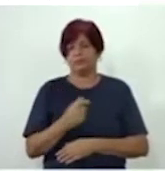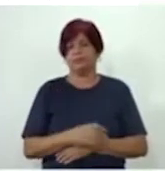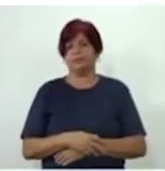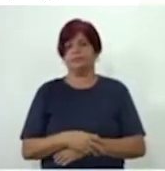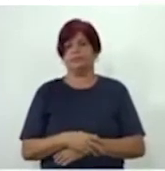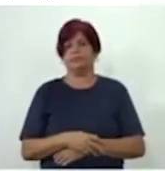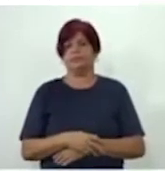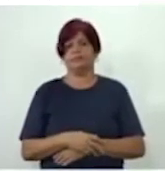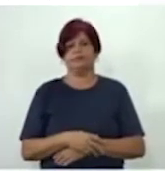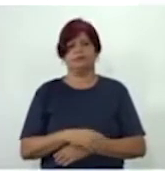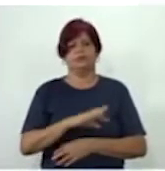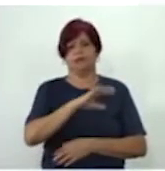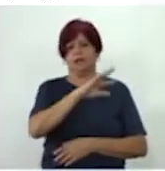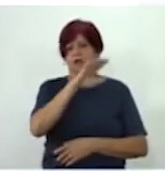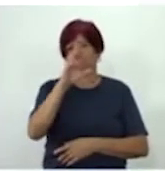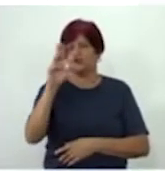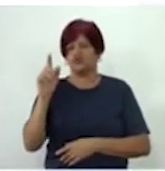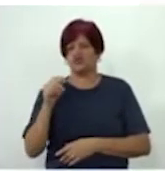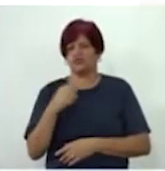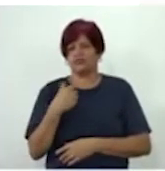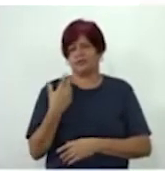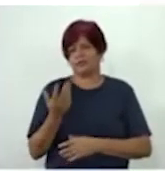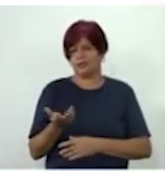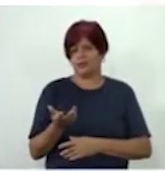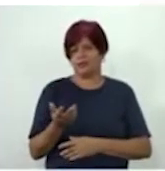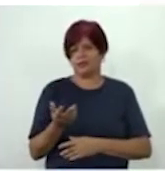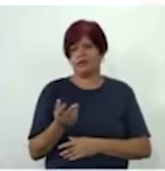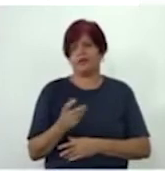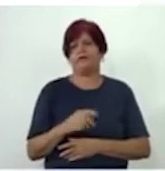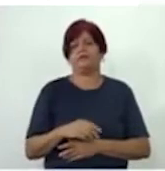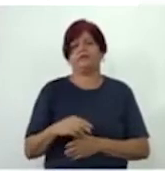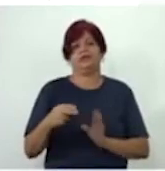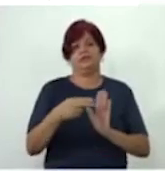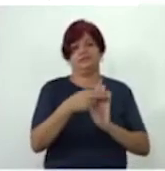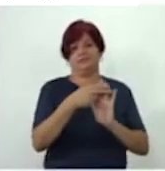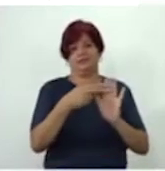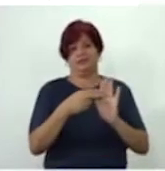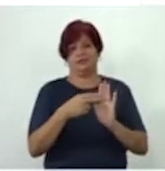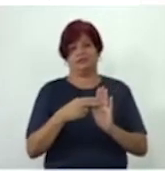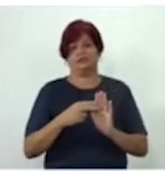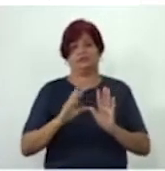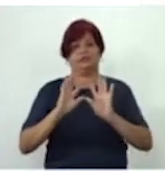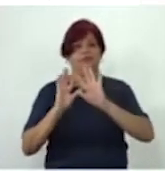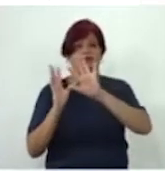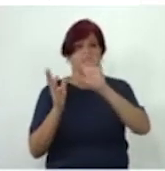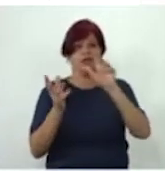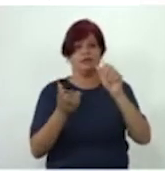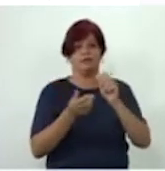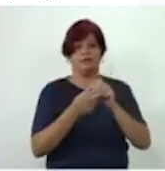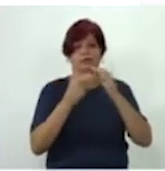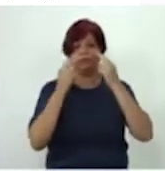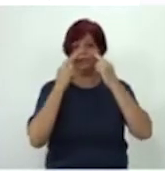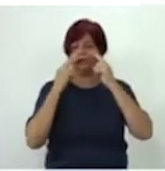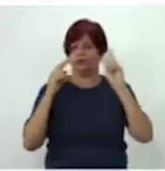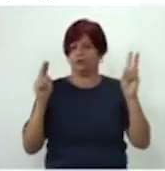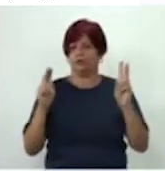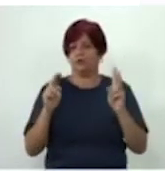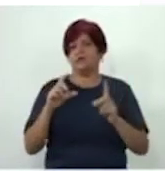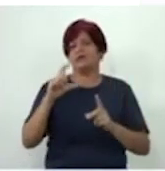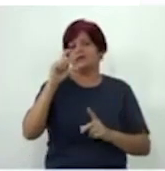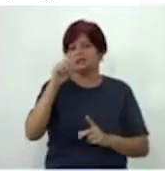las nociones y conceptos que corresponden a la asignatura El mundo en que vivimos y Ciencias